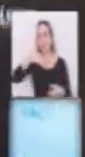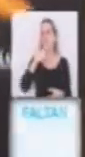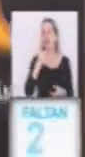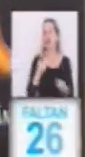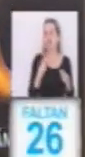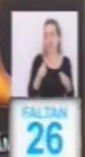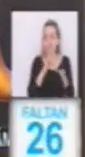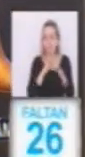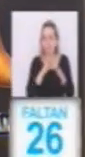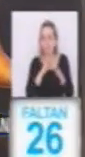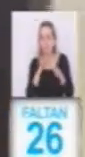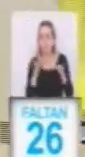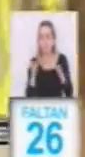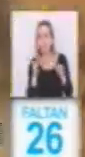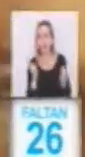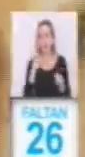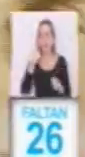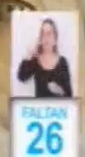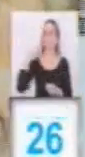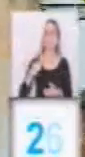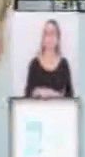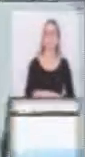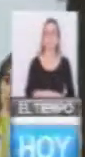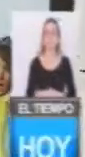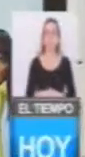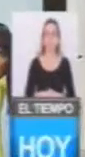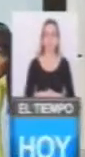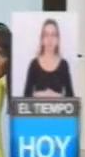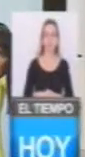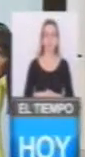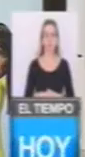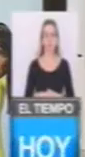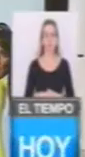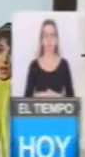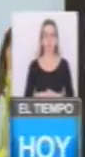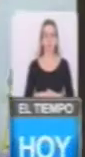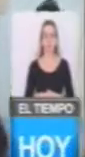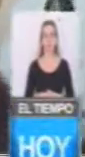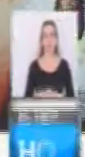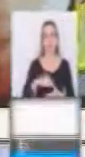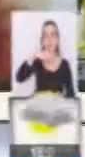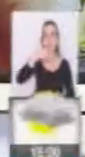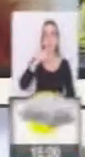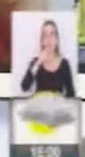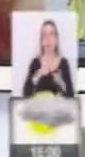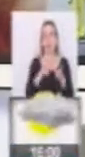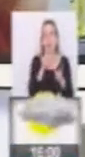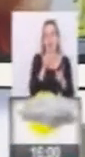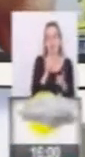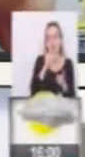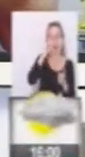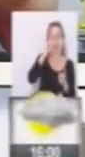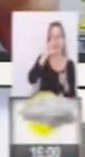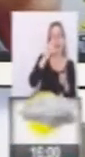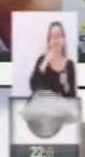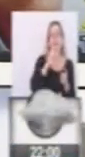dos. El partido de Massa y de la Sota, absolutamente dividido. Algunos están más cerca de Daniel y algunos más cerca de Mauricio. Algunos